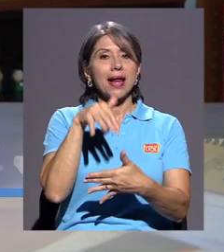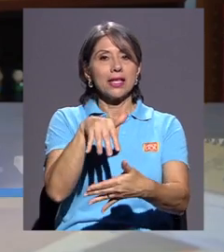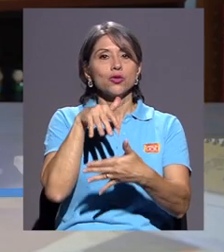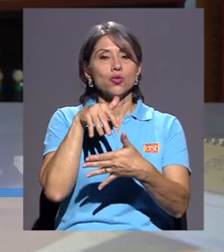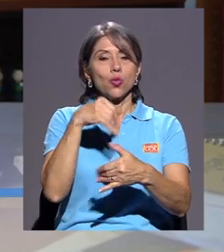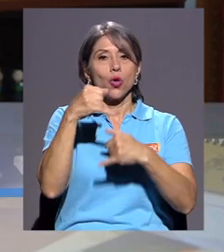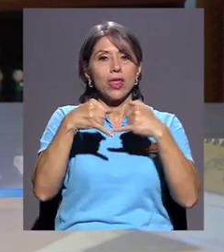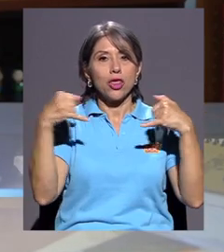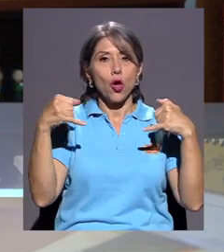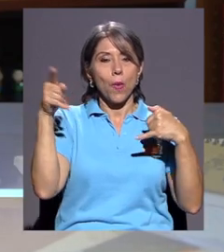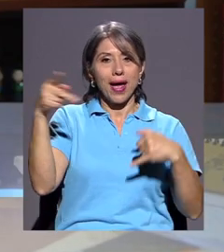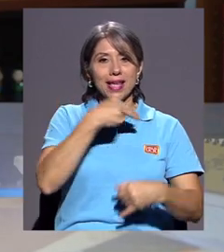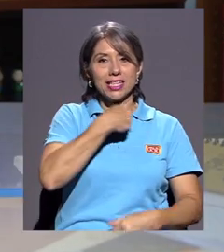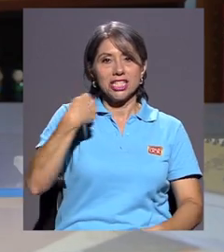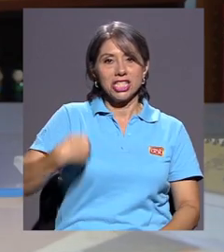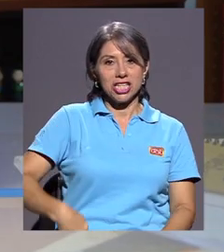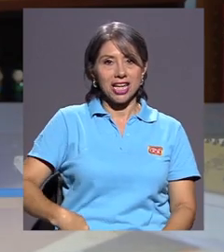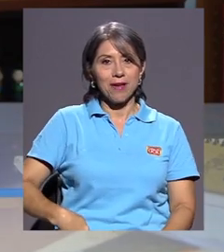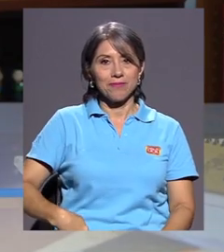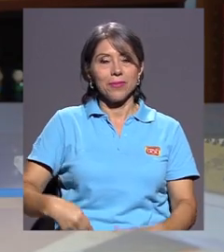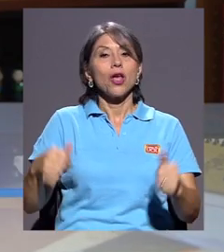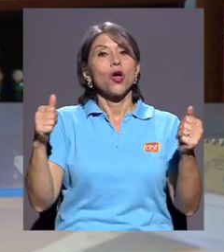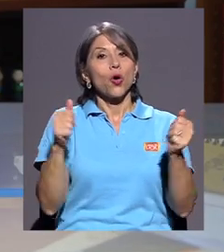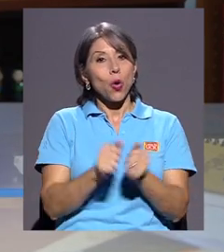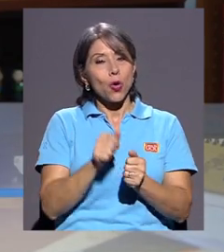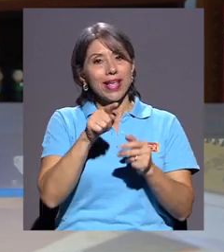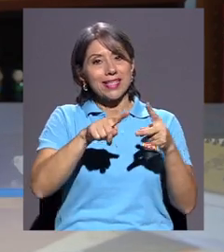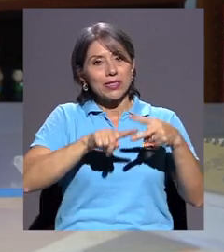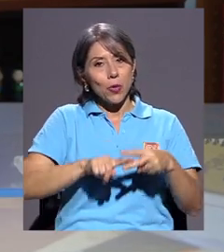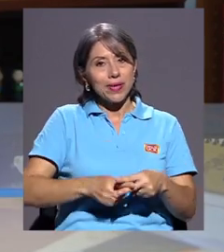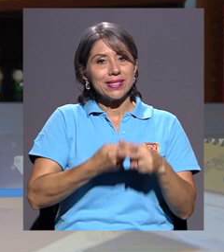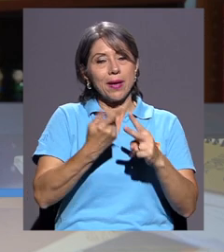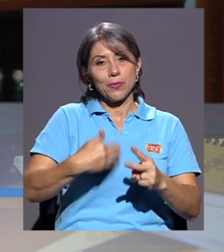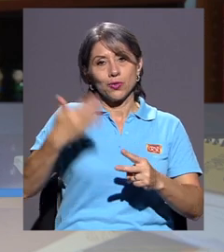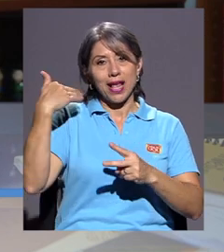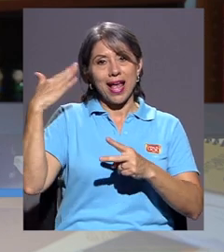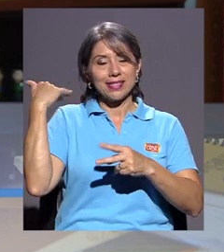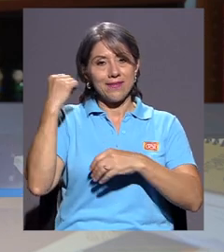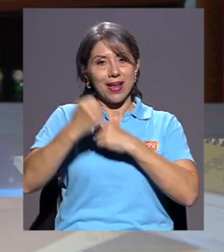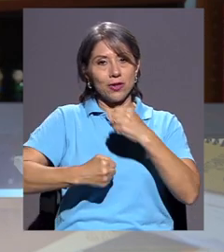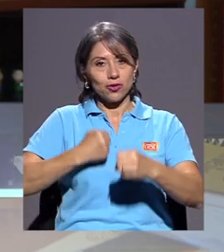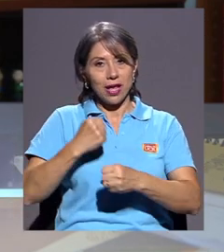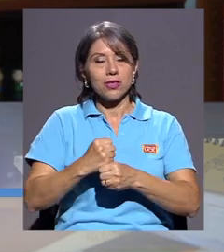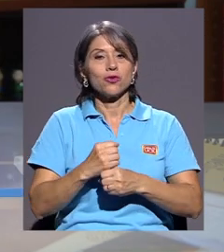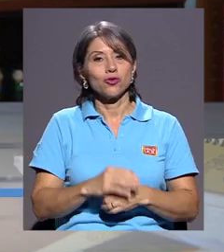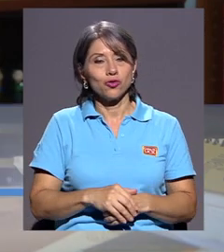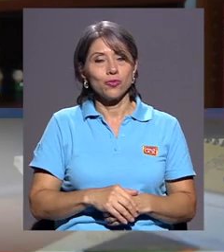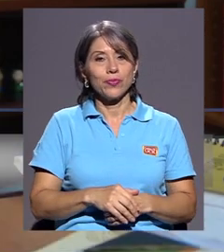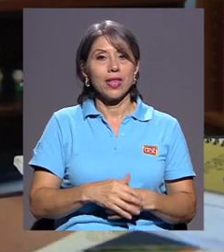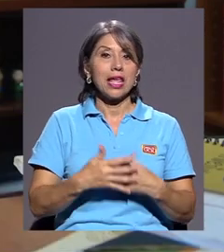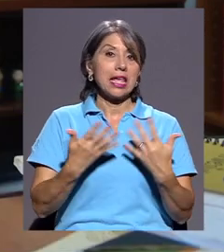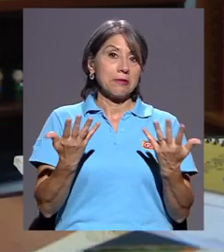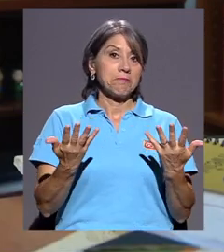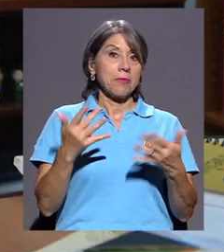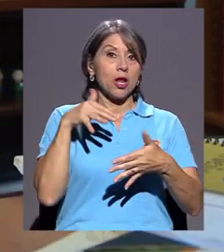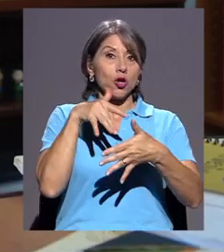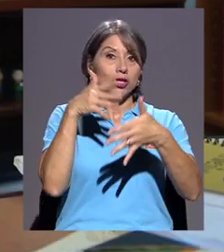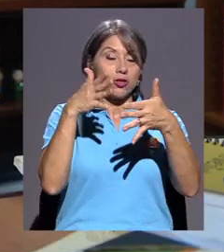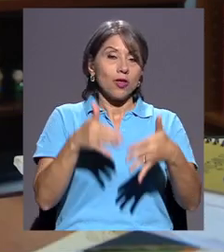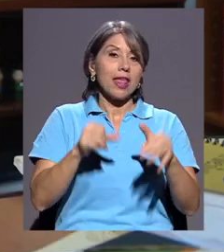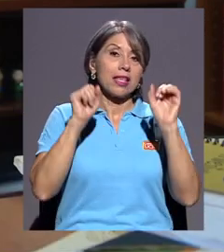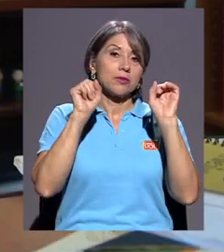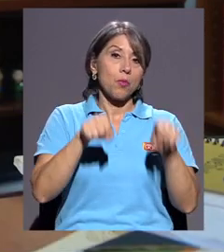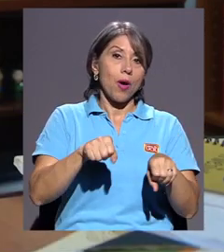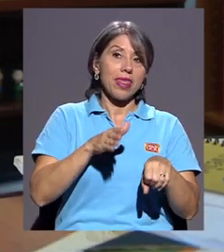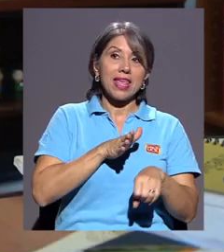idioma en China, ¿verdad? Esas fue con las que comenzamos hace ya varios años. Y básicamente los estudiantes se